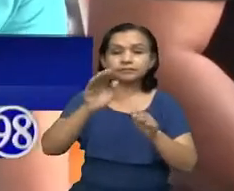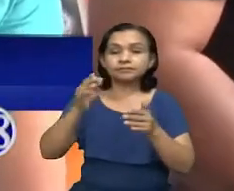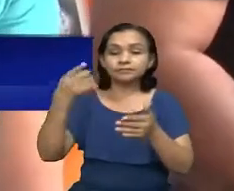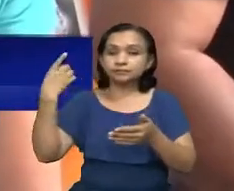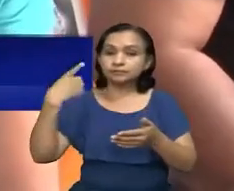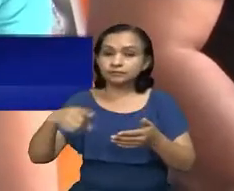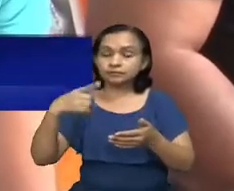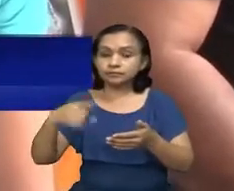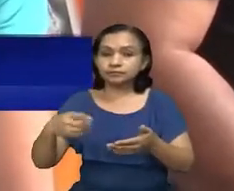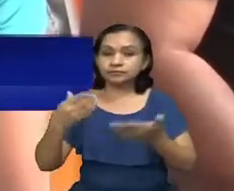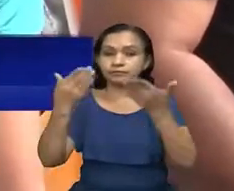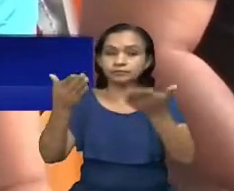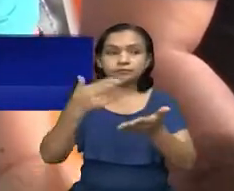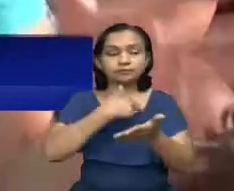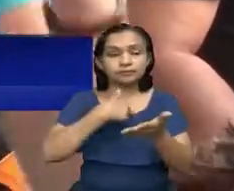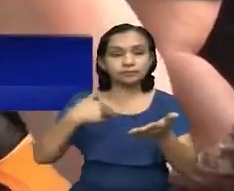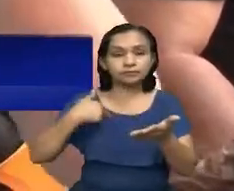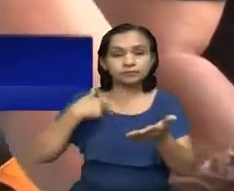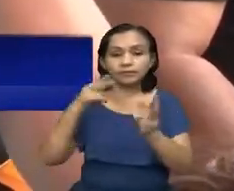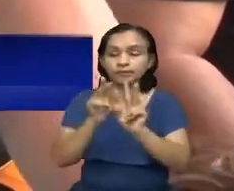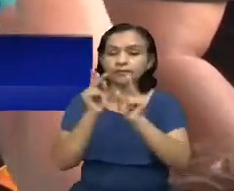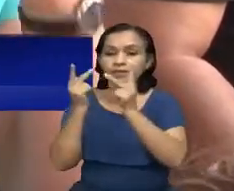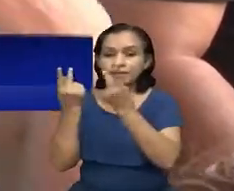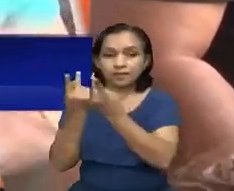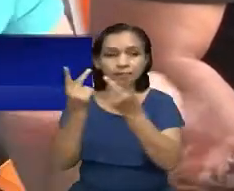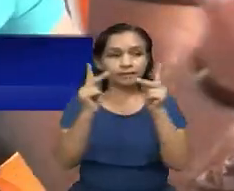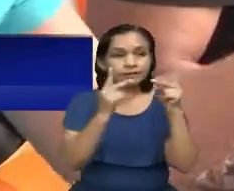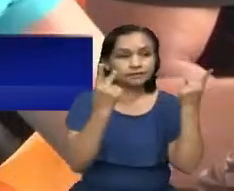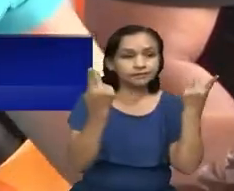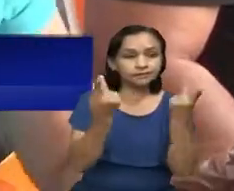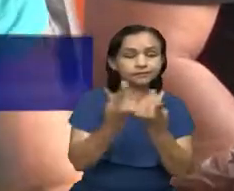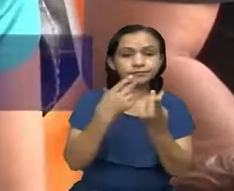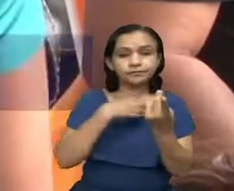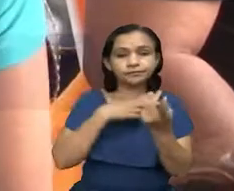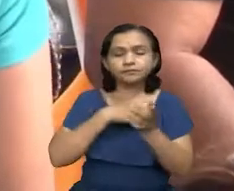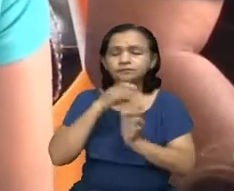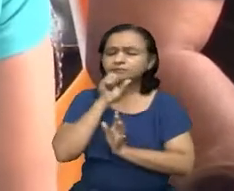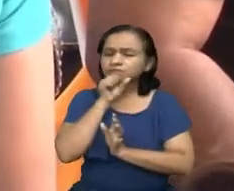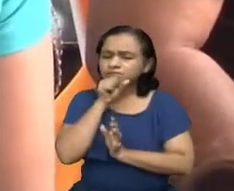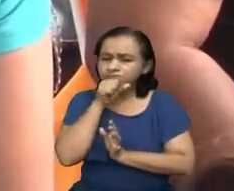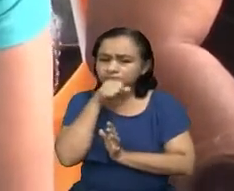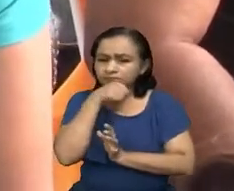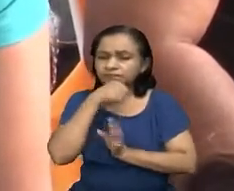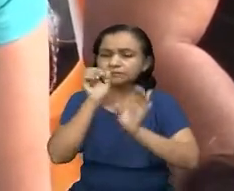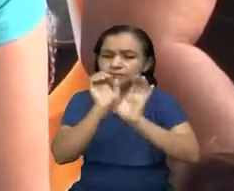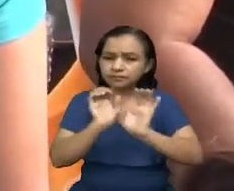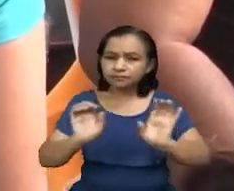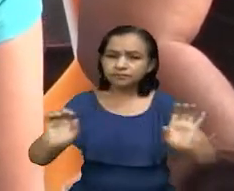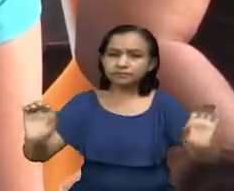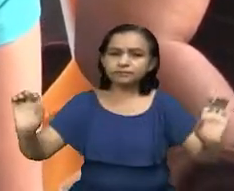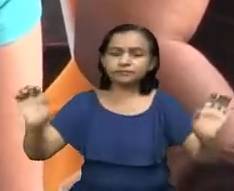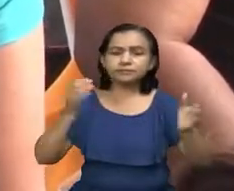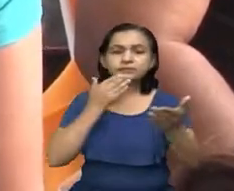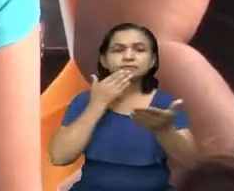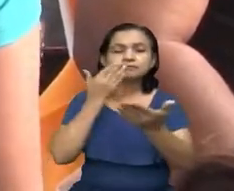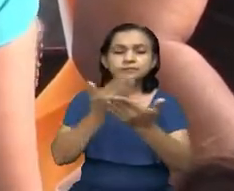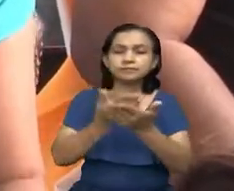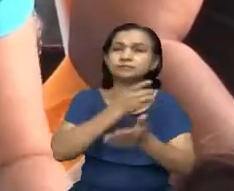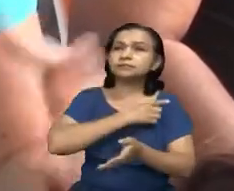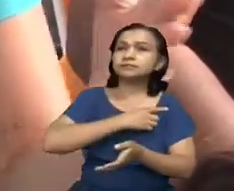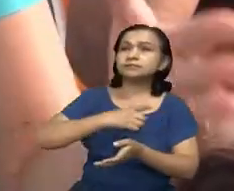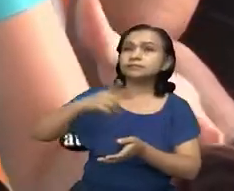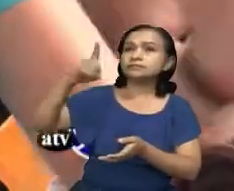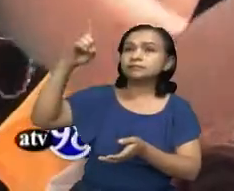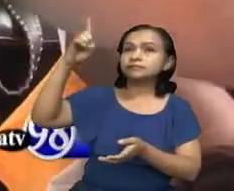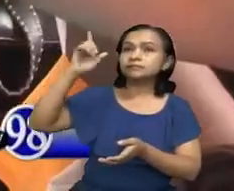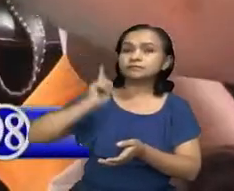de derechos que se está haciendo para la población, para nuestros ancianos, nuestros niños, y gracias a él pues tenemos